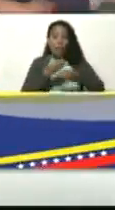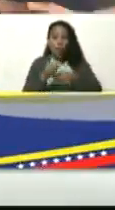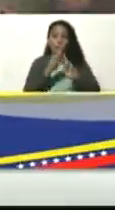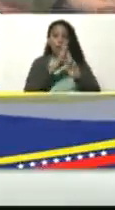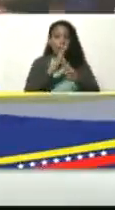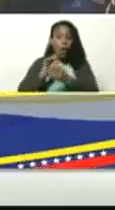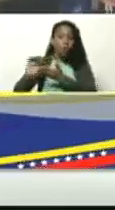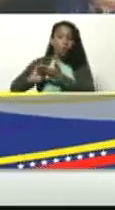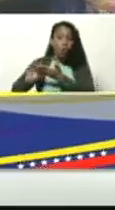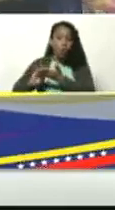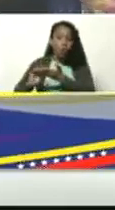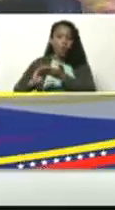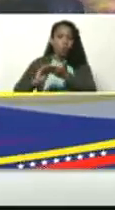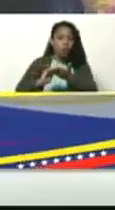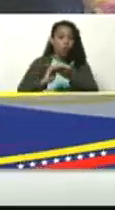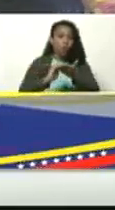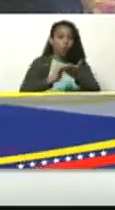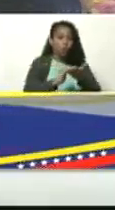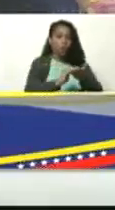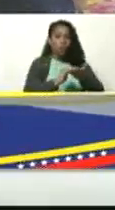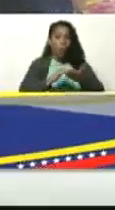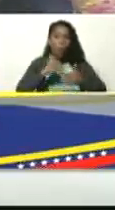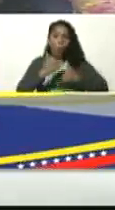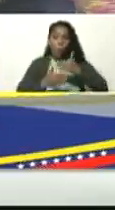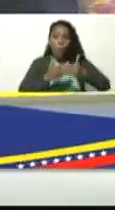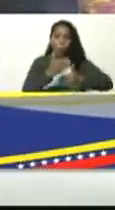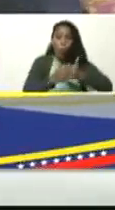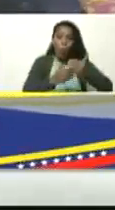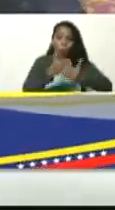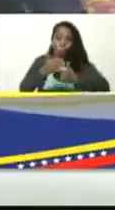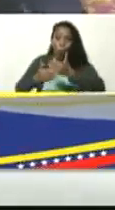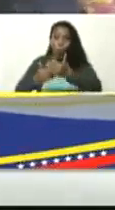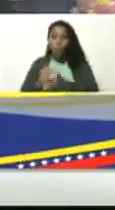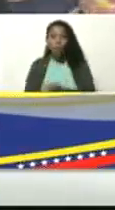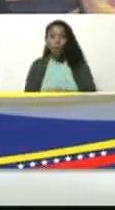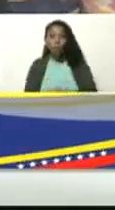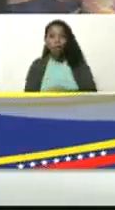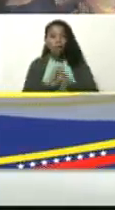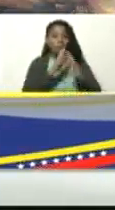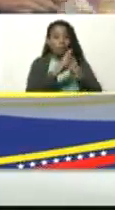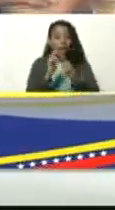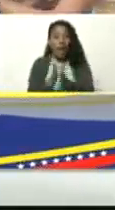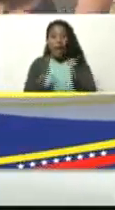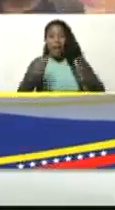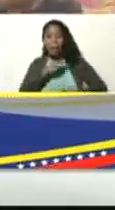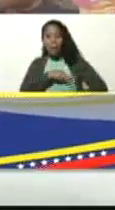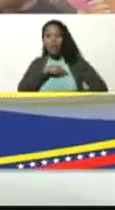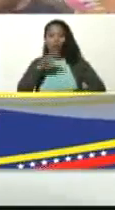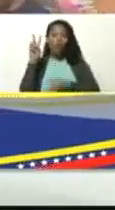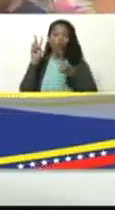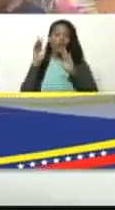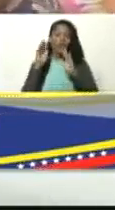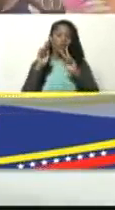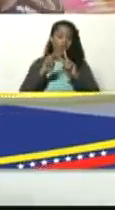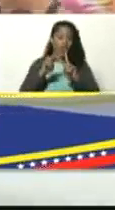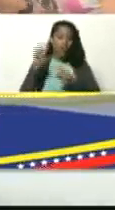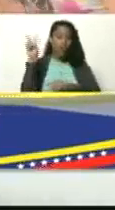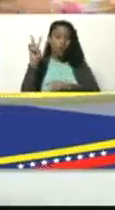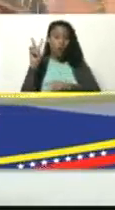vamos combinando las respuestas, vamos combinando la respuesta con la Gran Misión Vivienda Venezuela y su